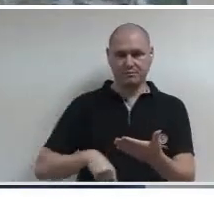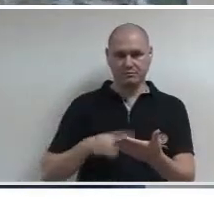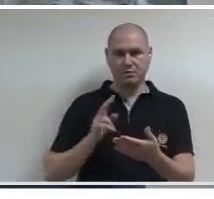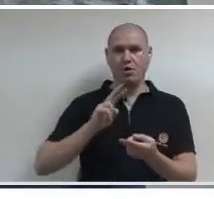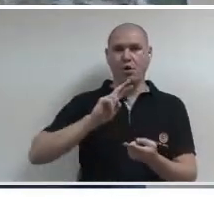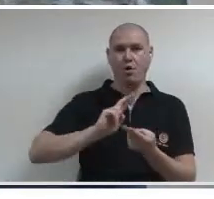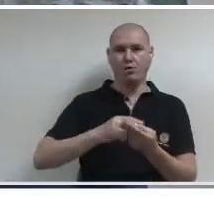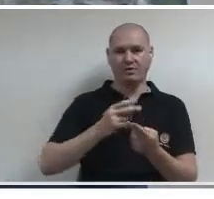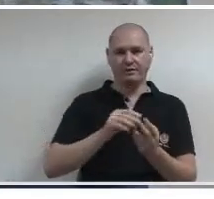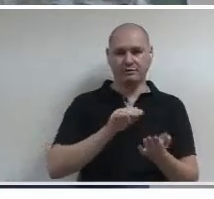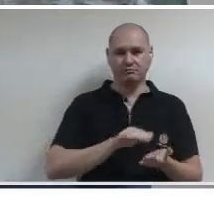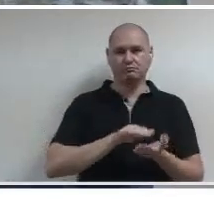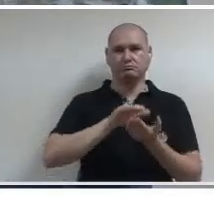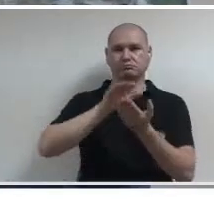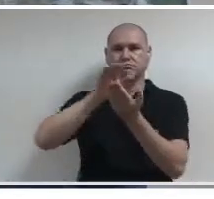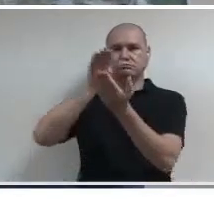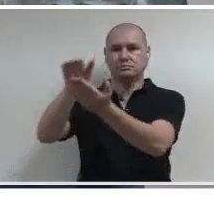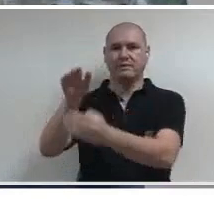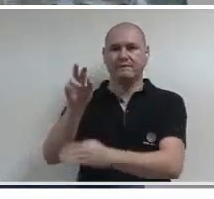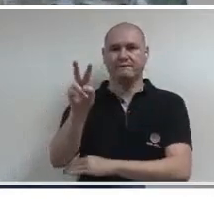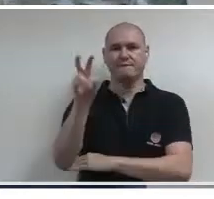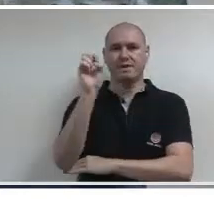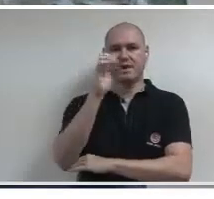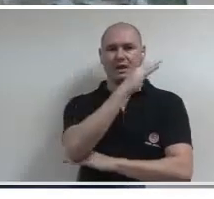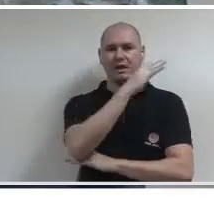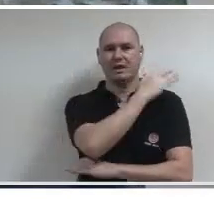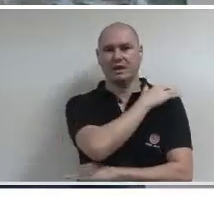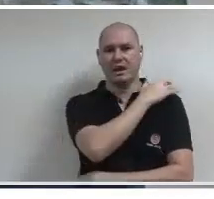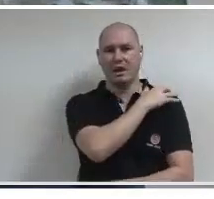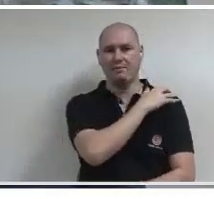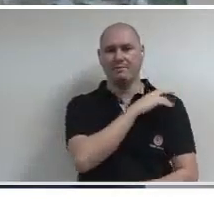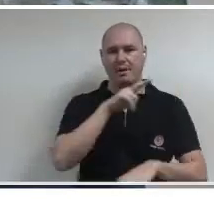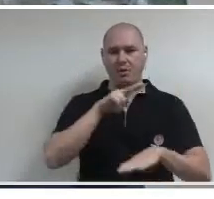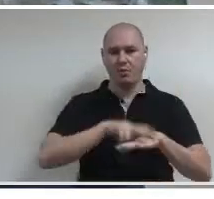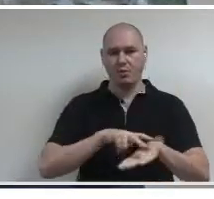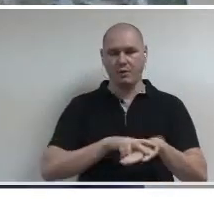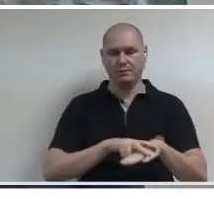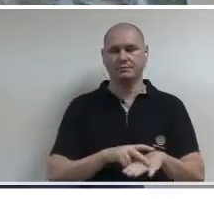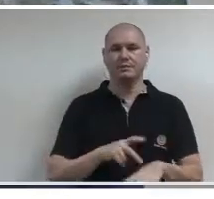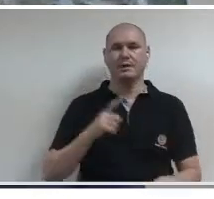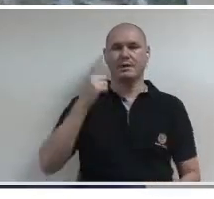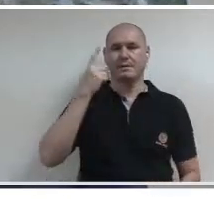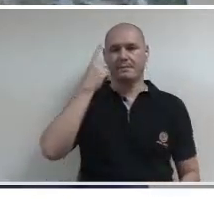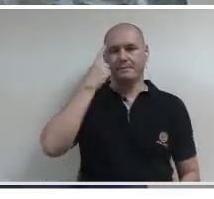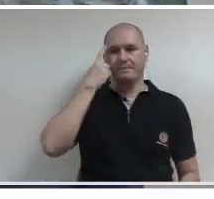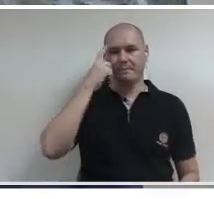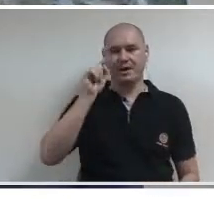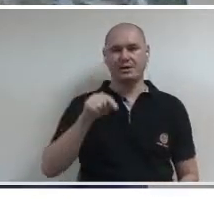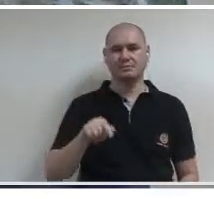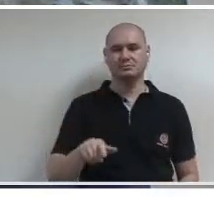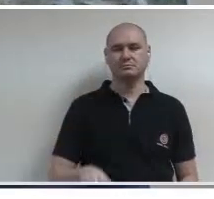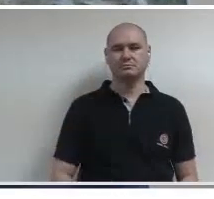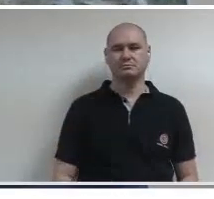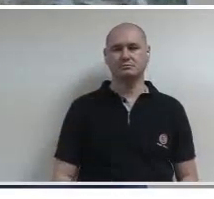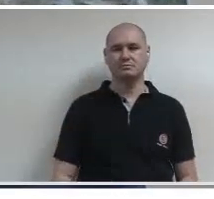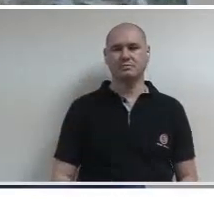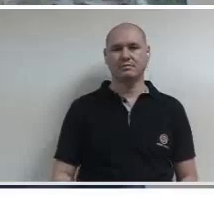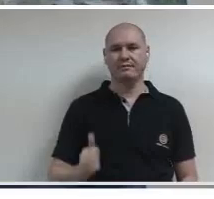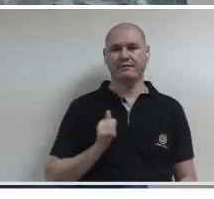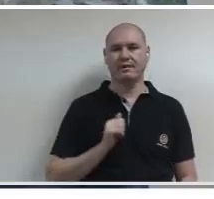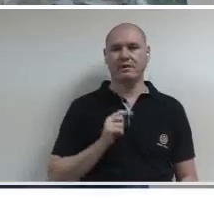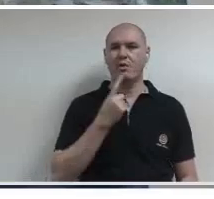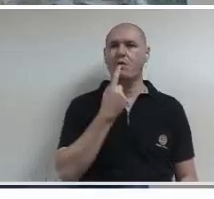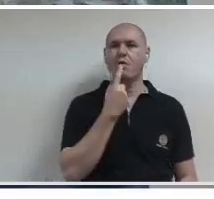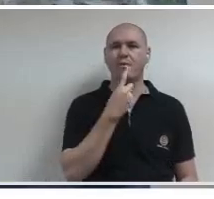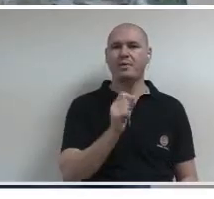Oye, agrega yo providencia. UPE llevará allí Fiscalía General del Estado. UPE con UPE que tú, Fiscalía General del Estado